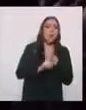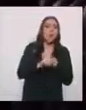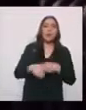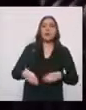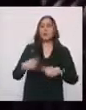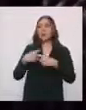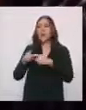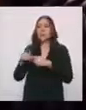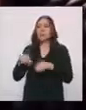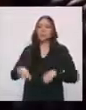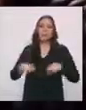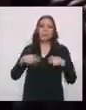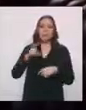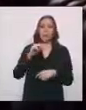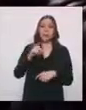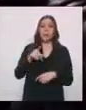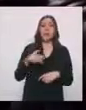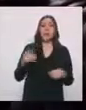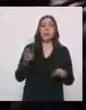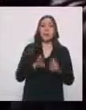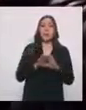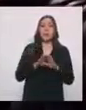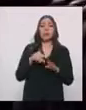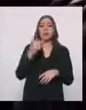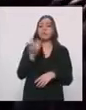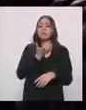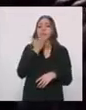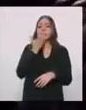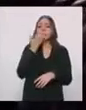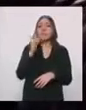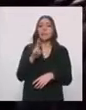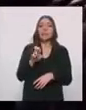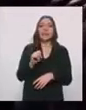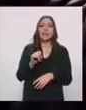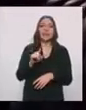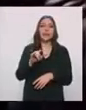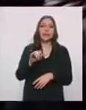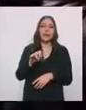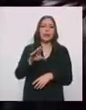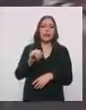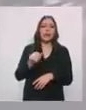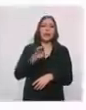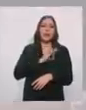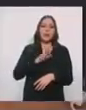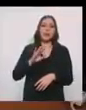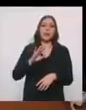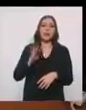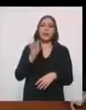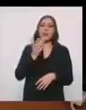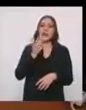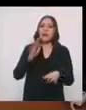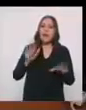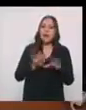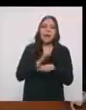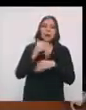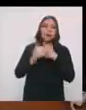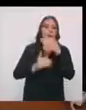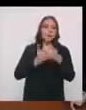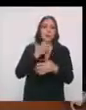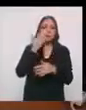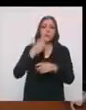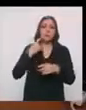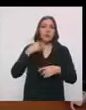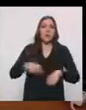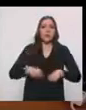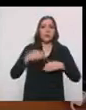por sí misma nos recuerda que no es determinista, o sea, algo adverso no nos tiene que marcar de por vida. Contamos con esa perspectiva históricamente